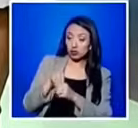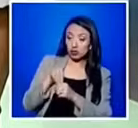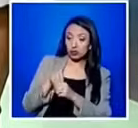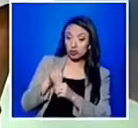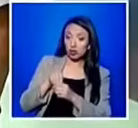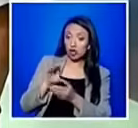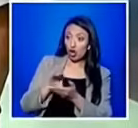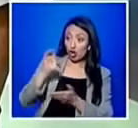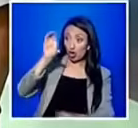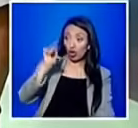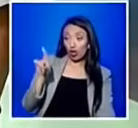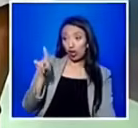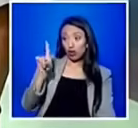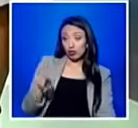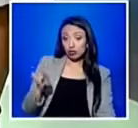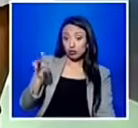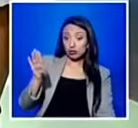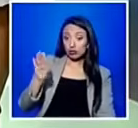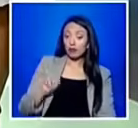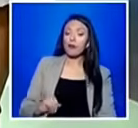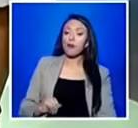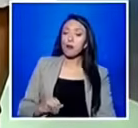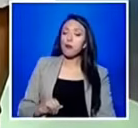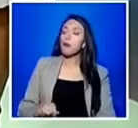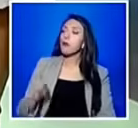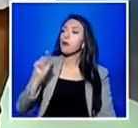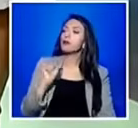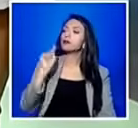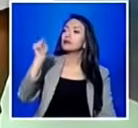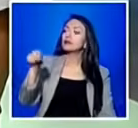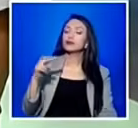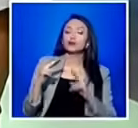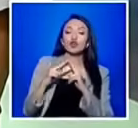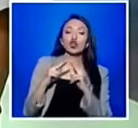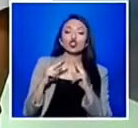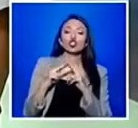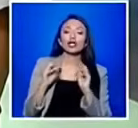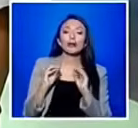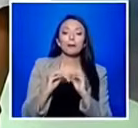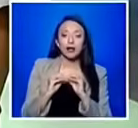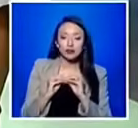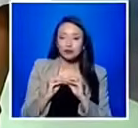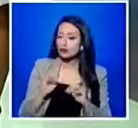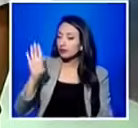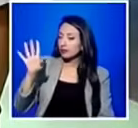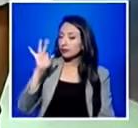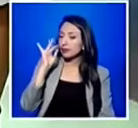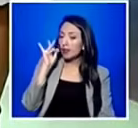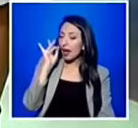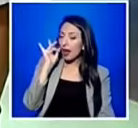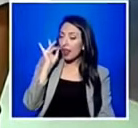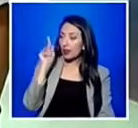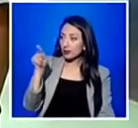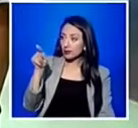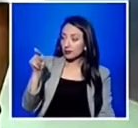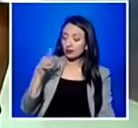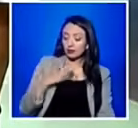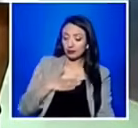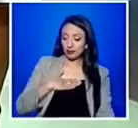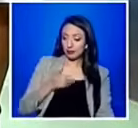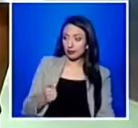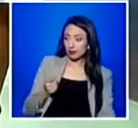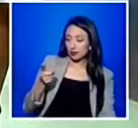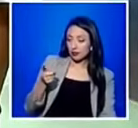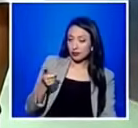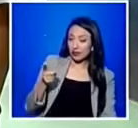distintas instituciones educativas, como es el Johannes Kepler. Por eso vamos a conocer más de esta actividad con Alex Ceballos, quien ya se encuentra en la